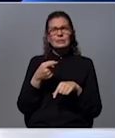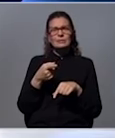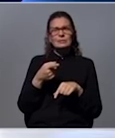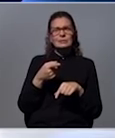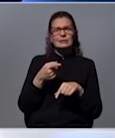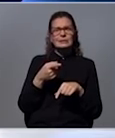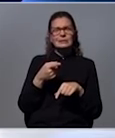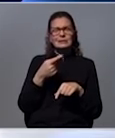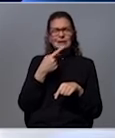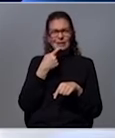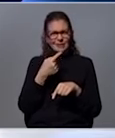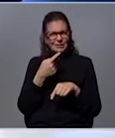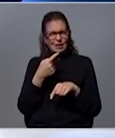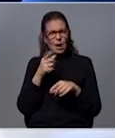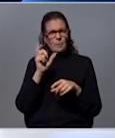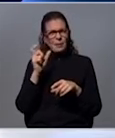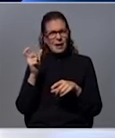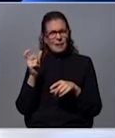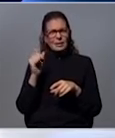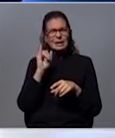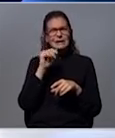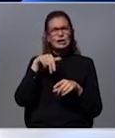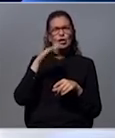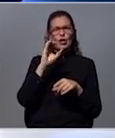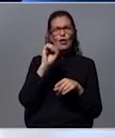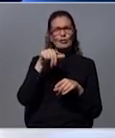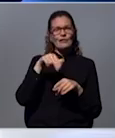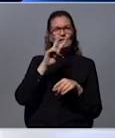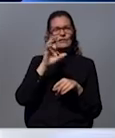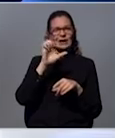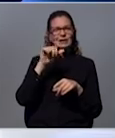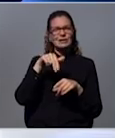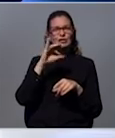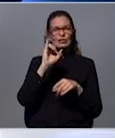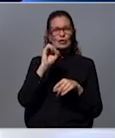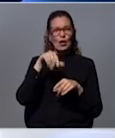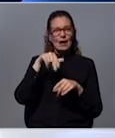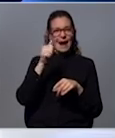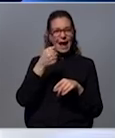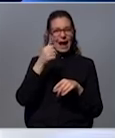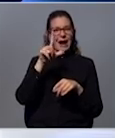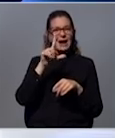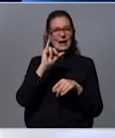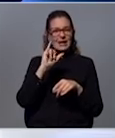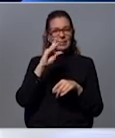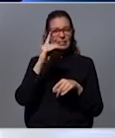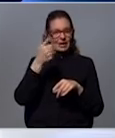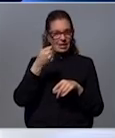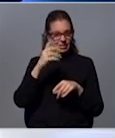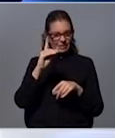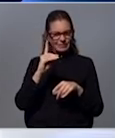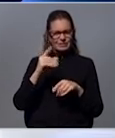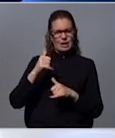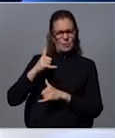convencionalidad de la del allanamiento nocturno y de la guardia de la guardia nacional y de